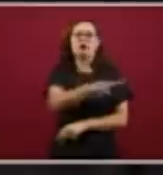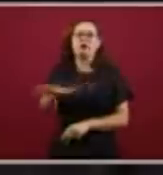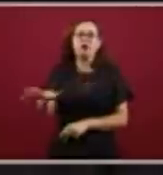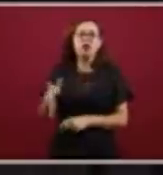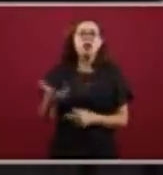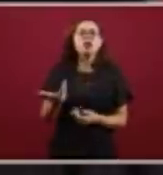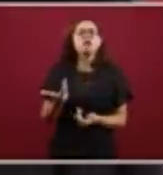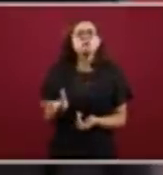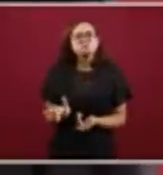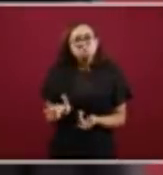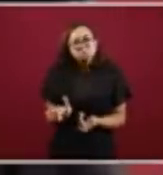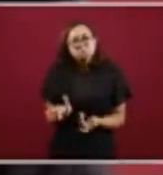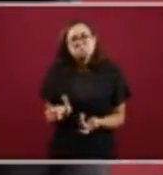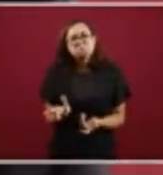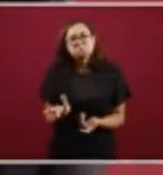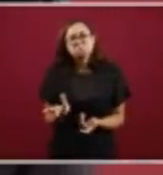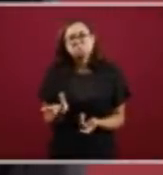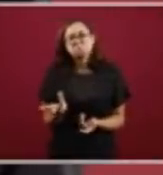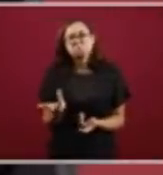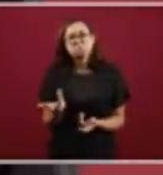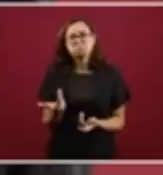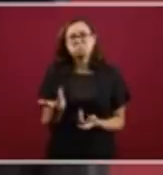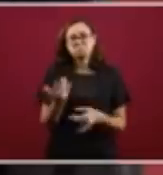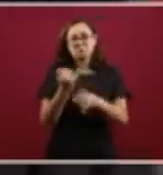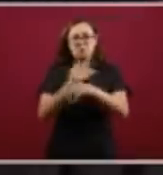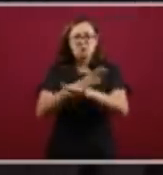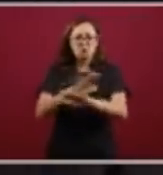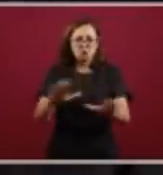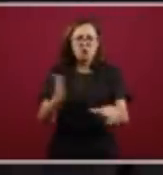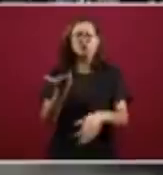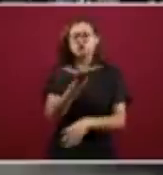O sea, es informarles a ustedes